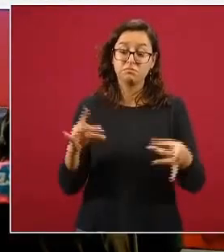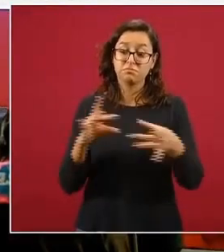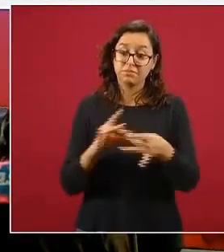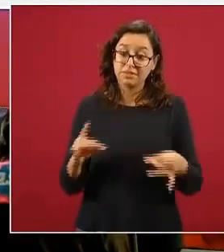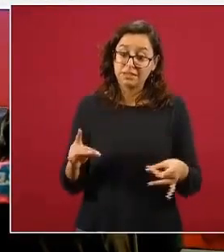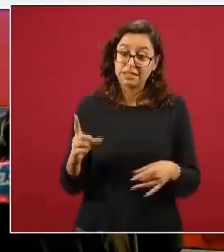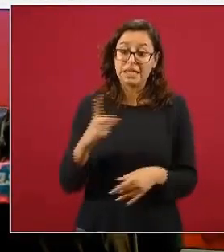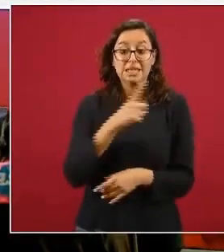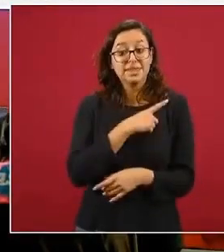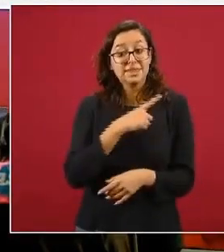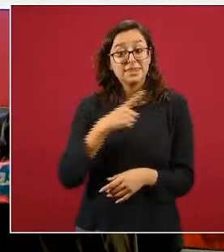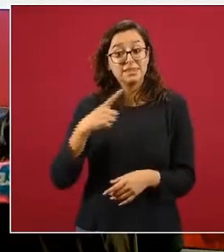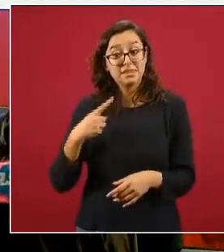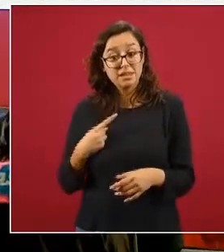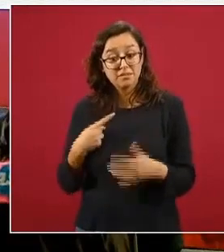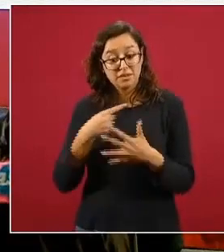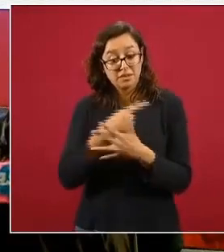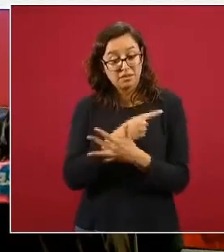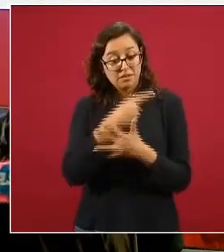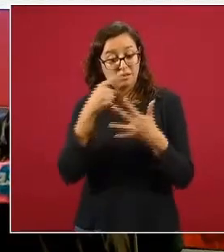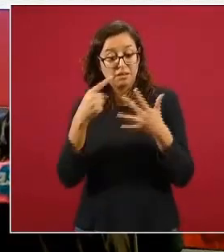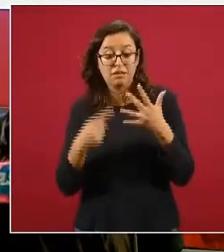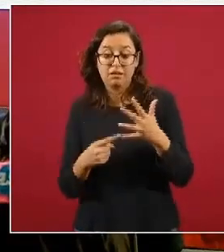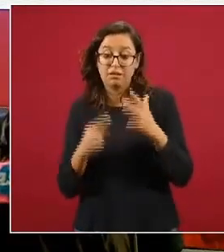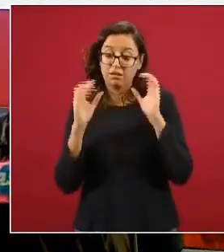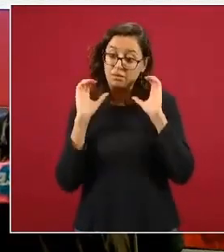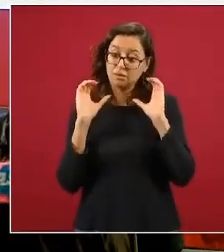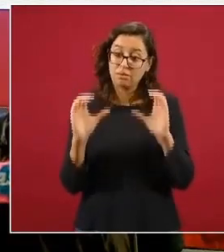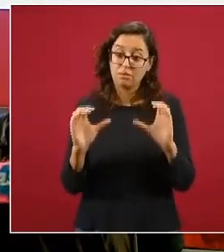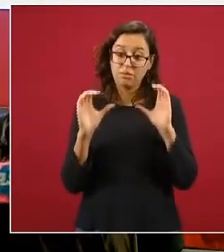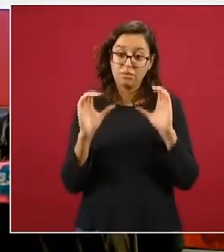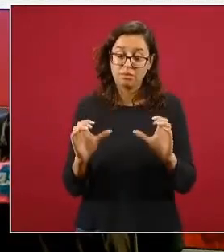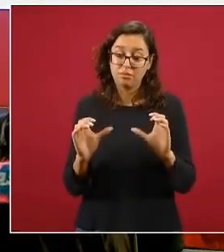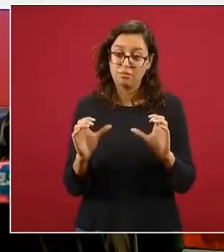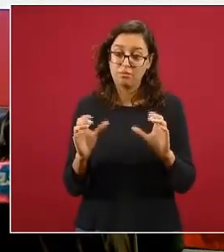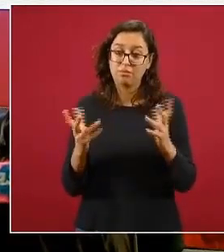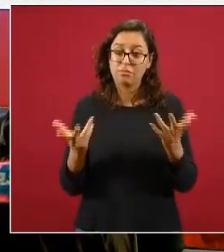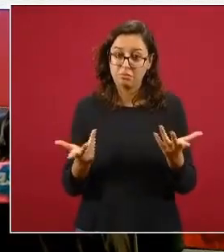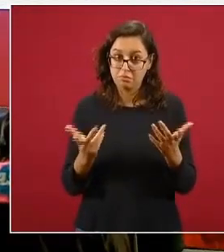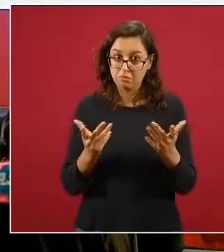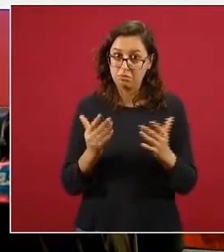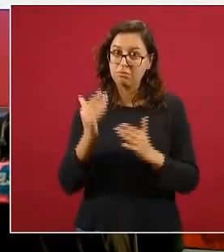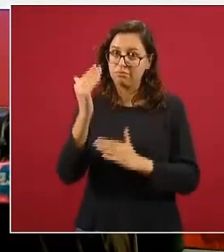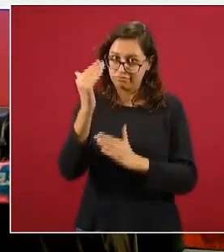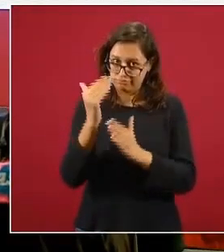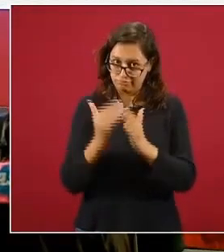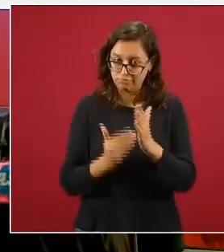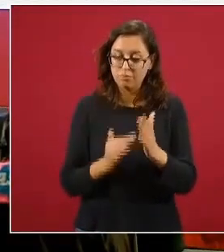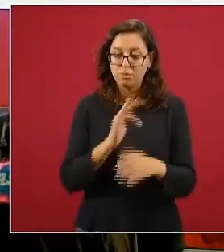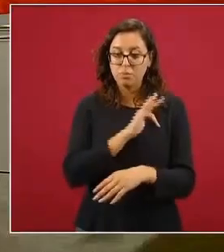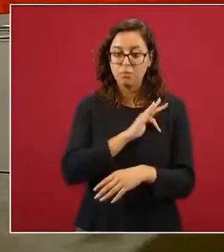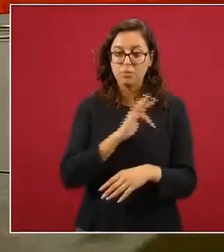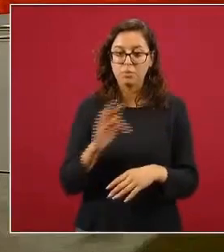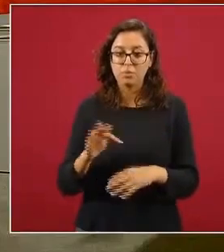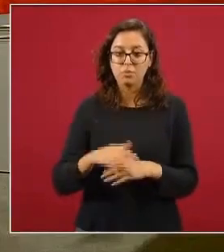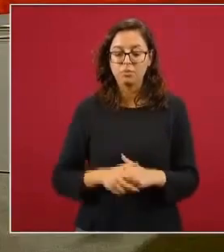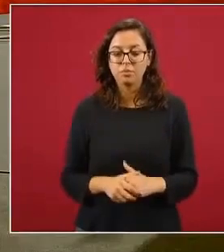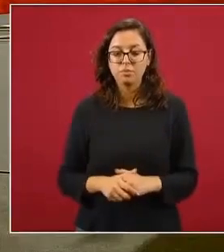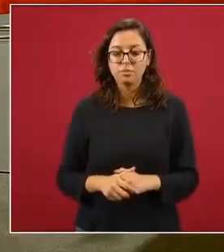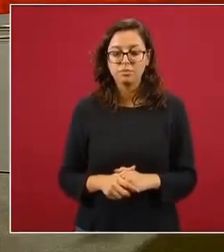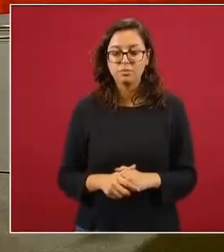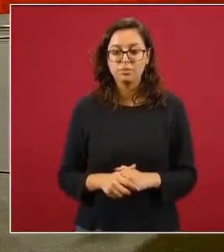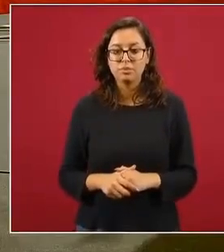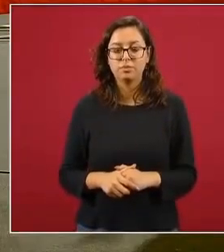se mantienen las medidas de precaución, sigamos viendo una disminución. La